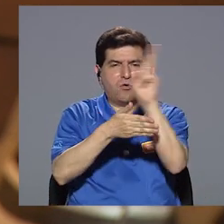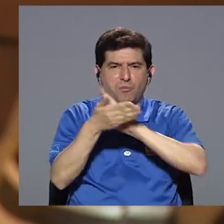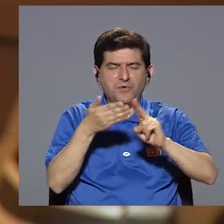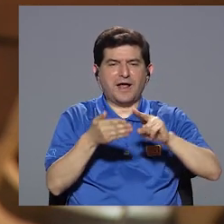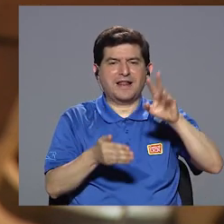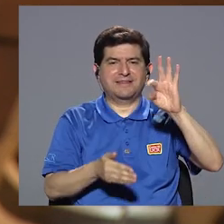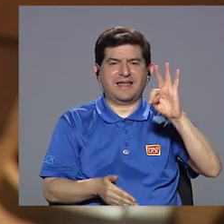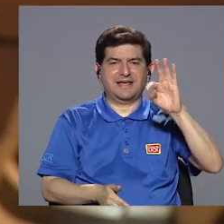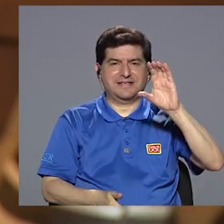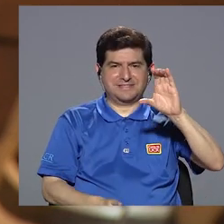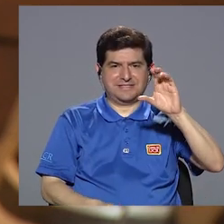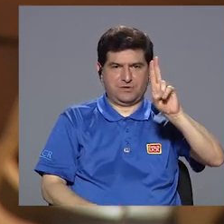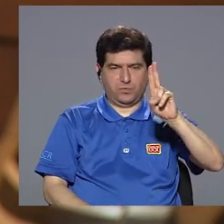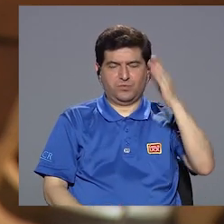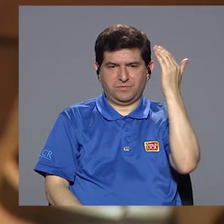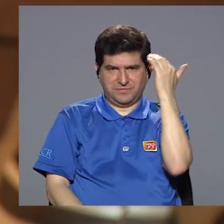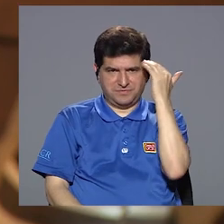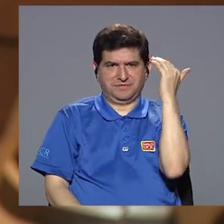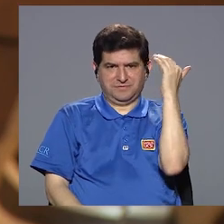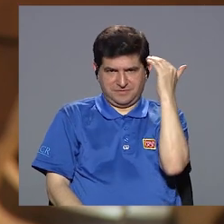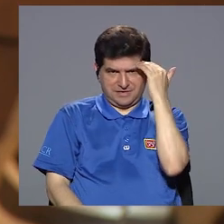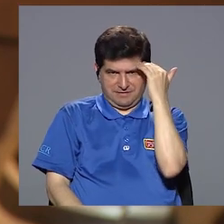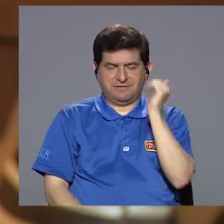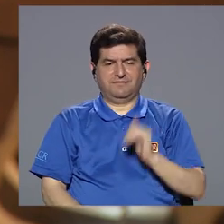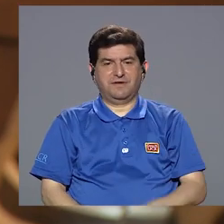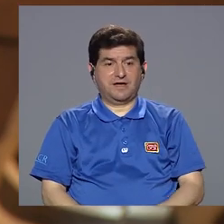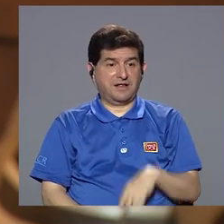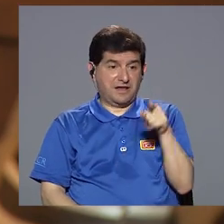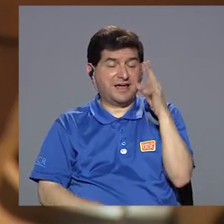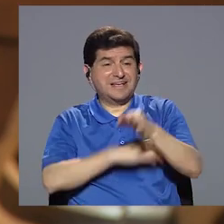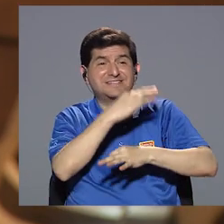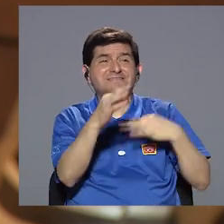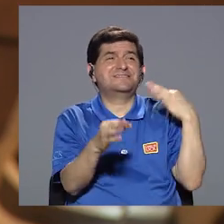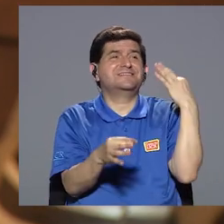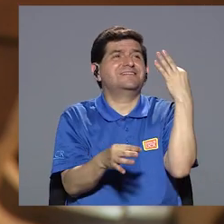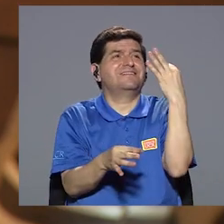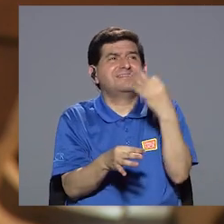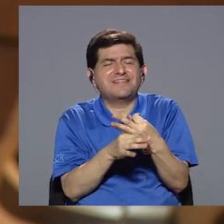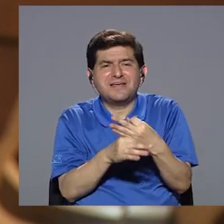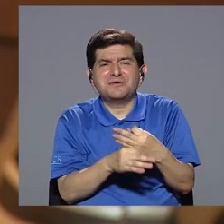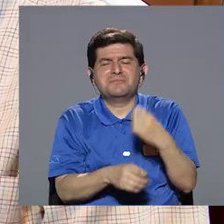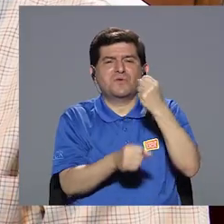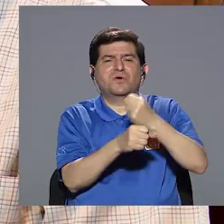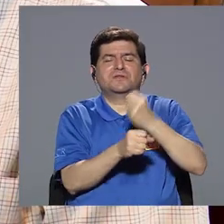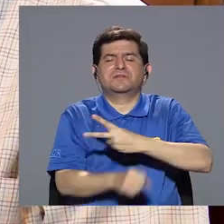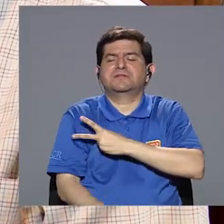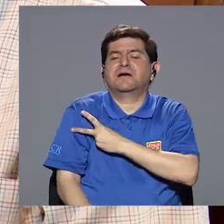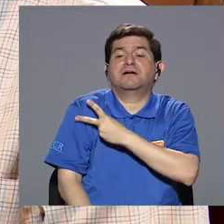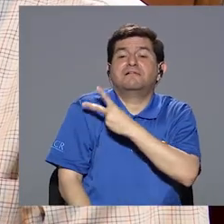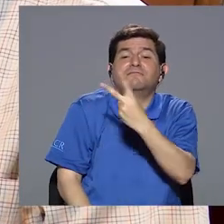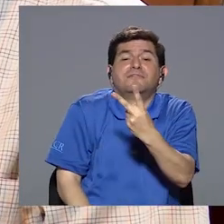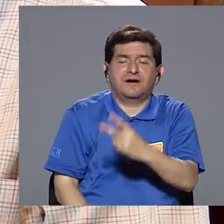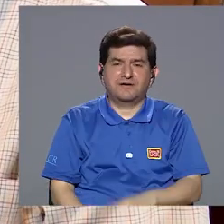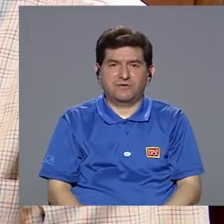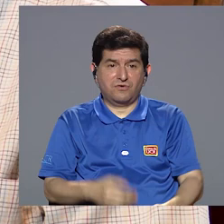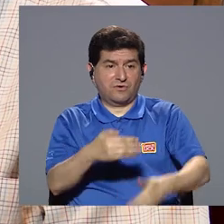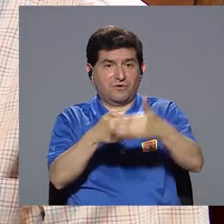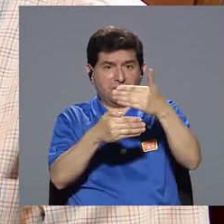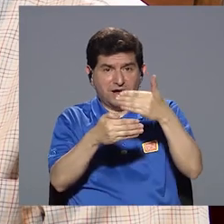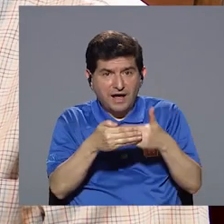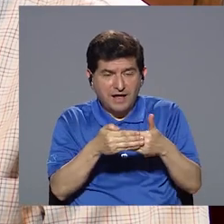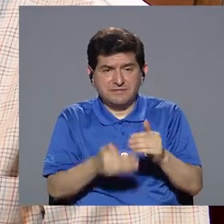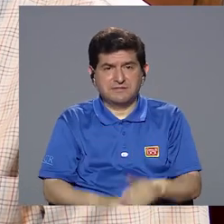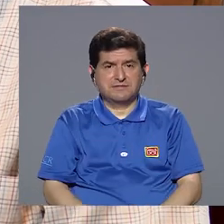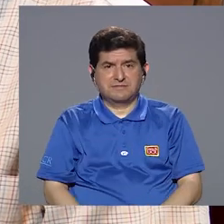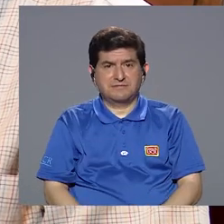universitario el trabajo comunal universitario que como sabemos es una especie de trabajo voluntario